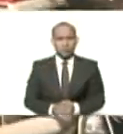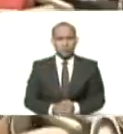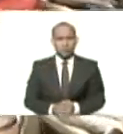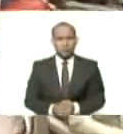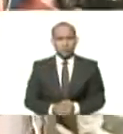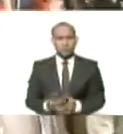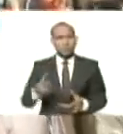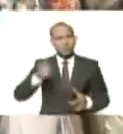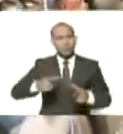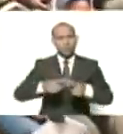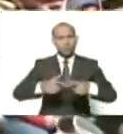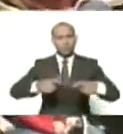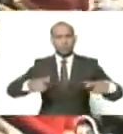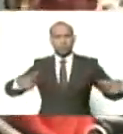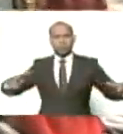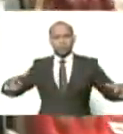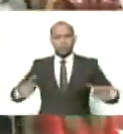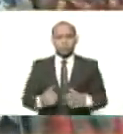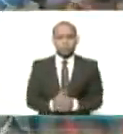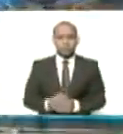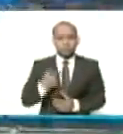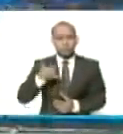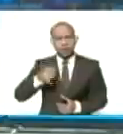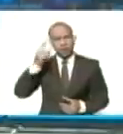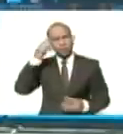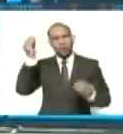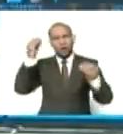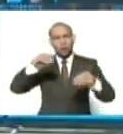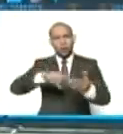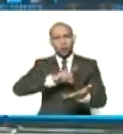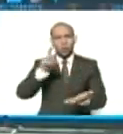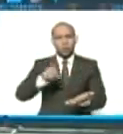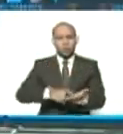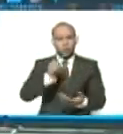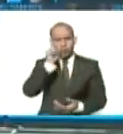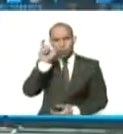Y expandirlo, estoy de acuerdo con Nelson, estoy totalmente de acuerdo.